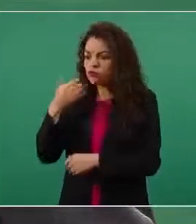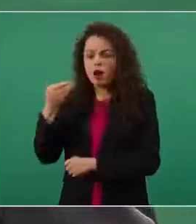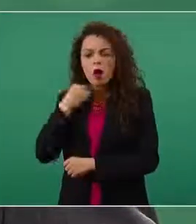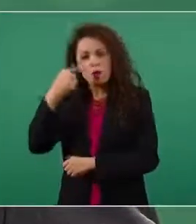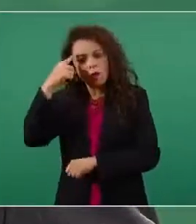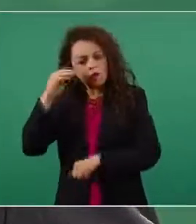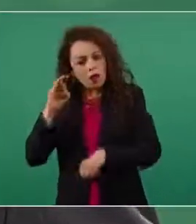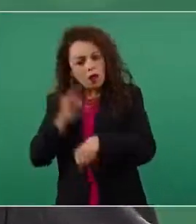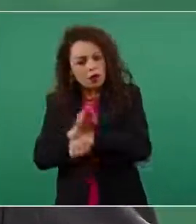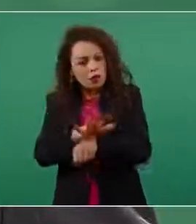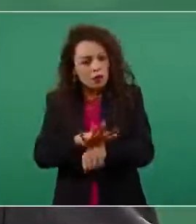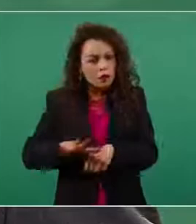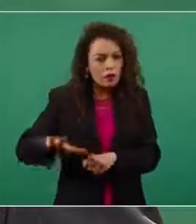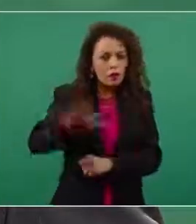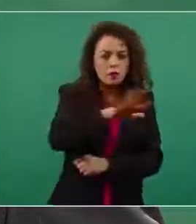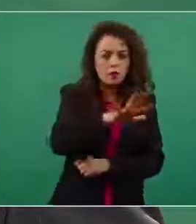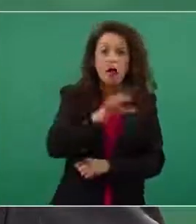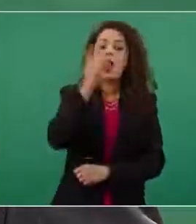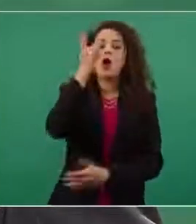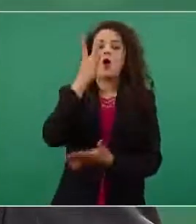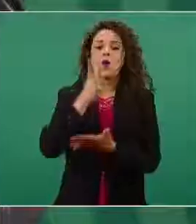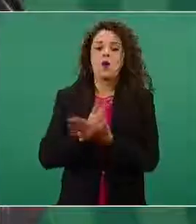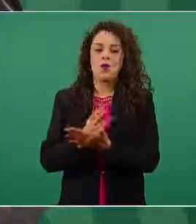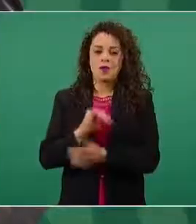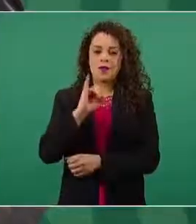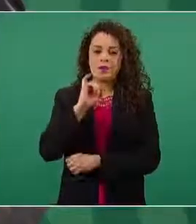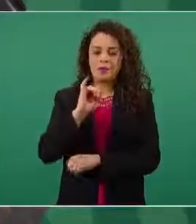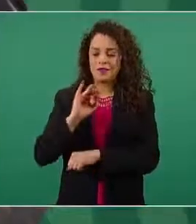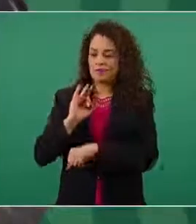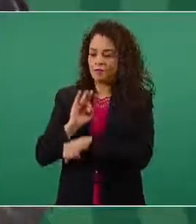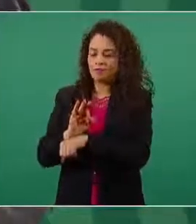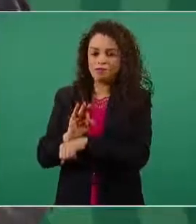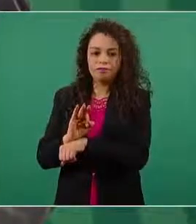más son defensores de